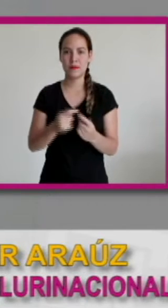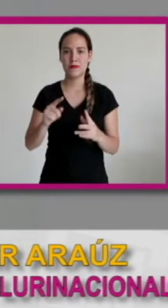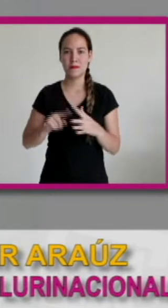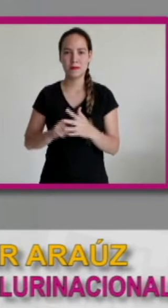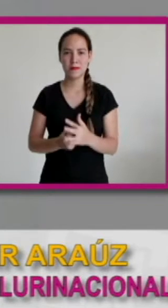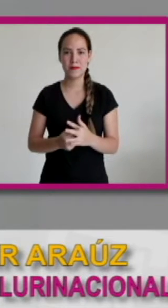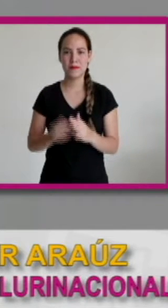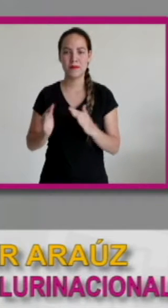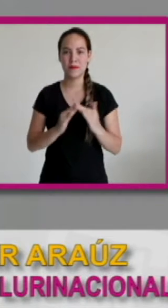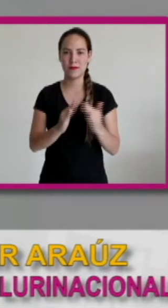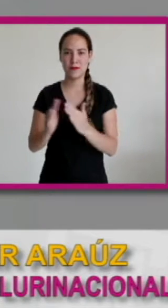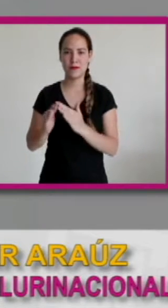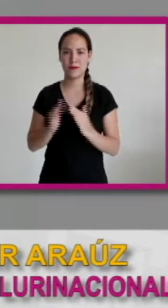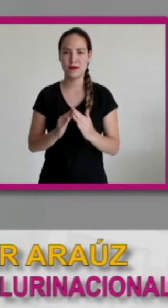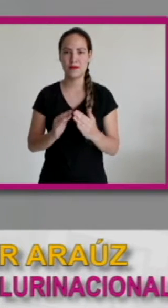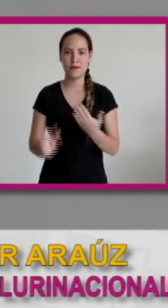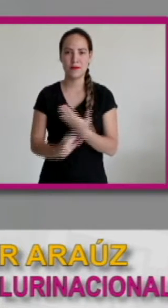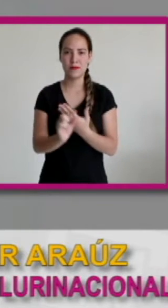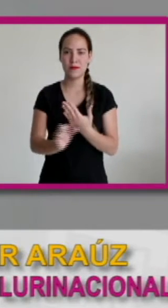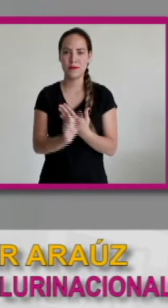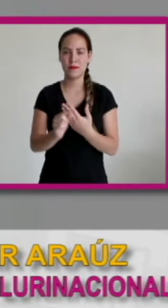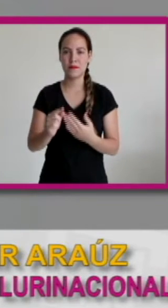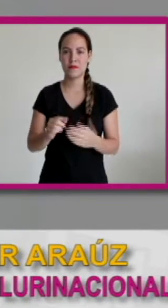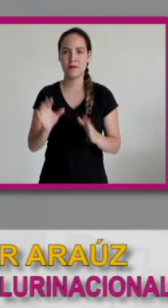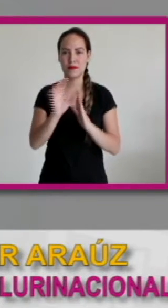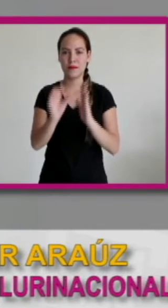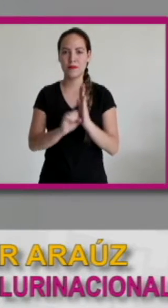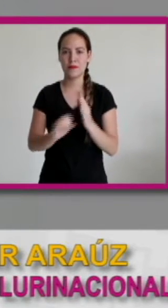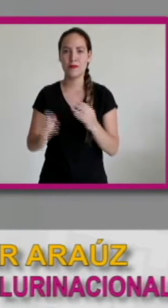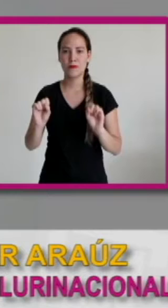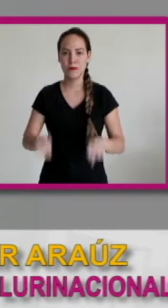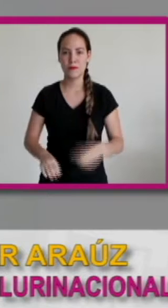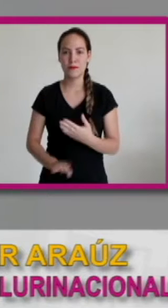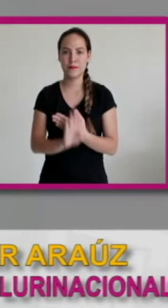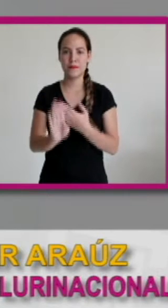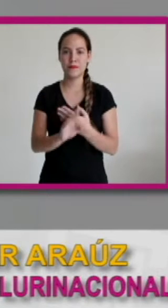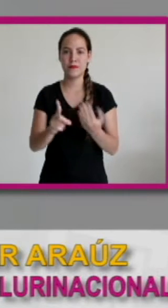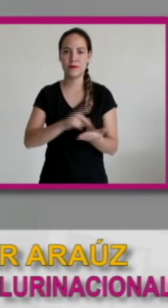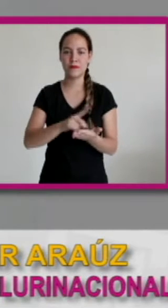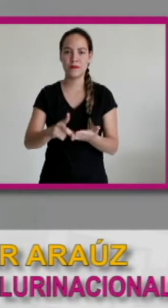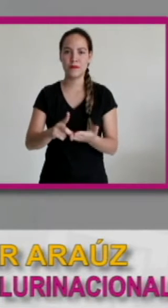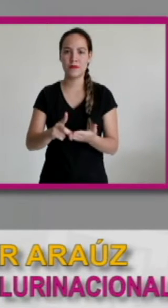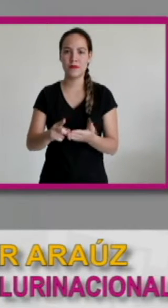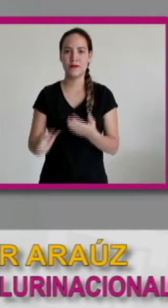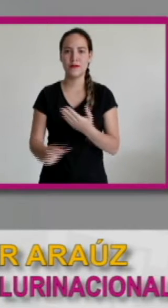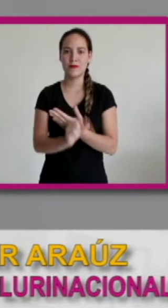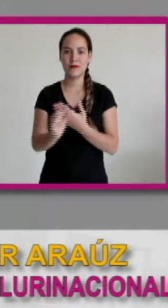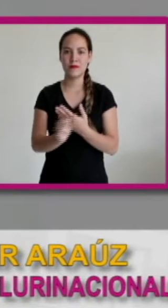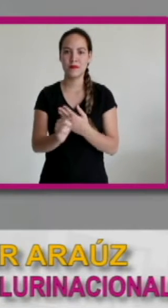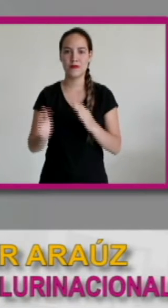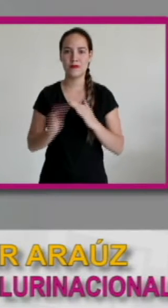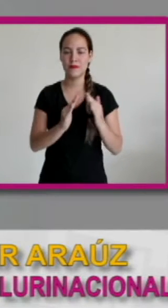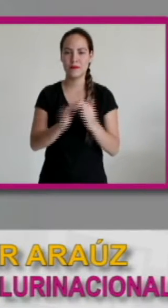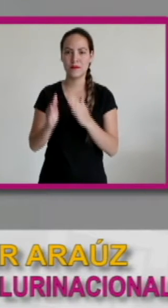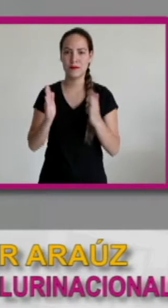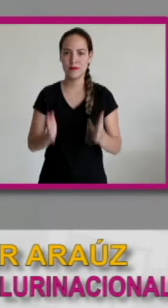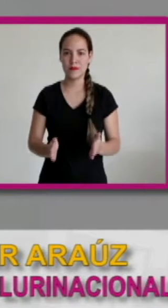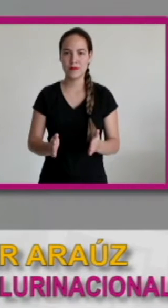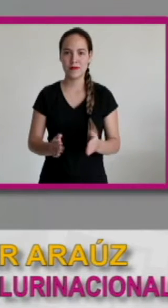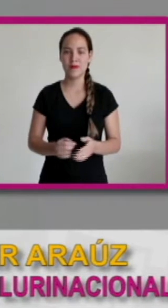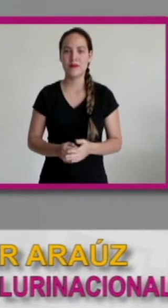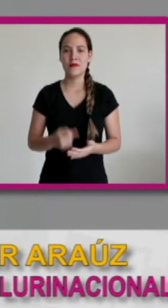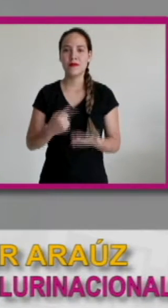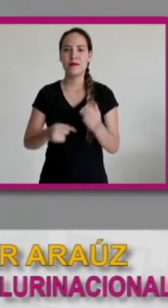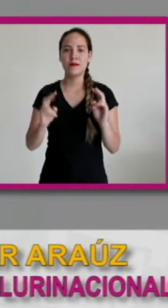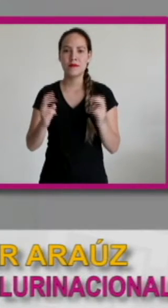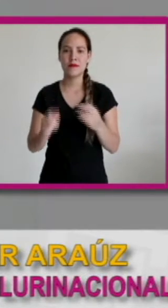principales ciudades intermedias juzgados de garantías constitucionales que puedan proteger los derechos y garantías de los ciudadanos